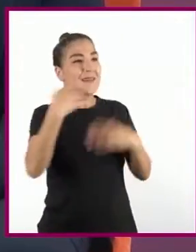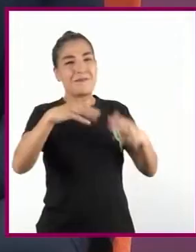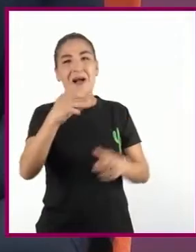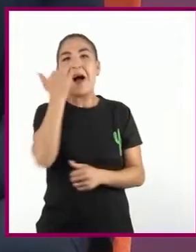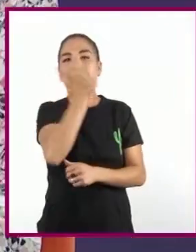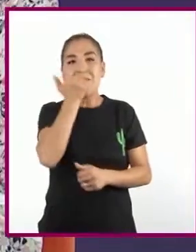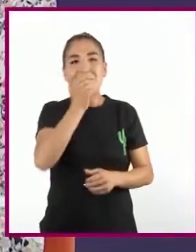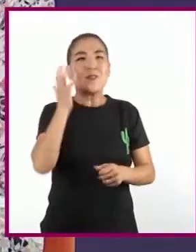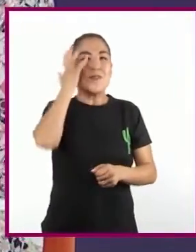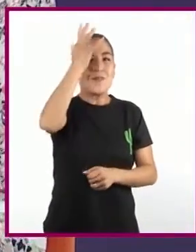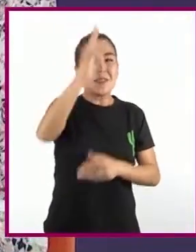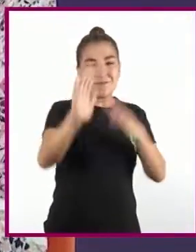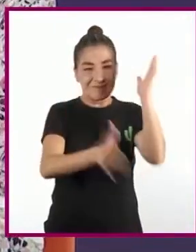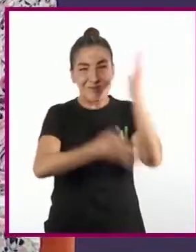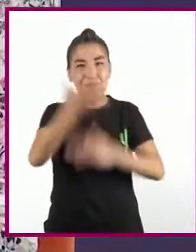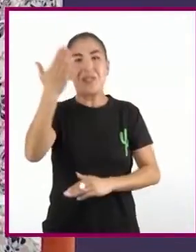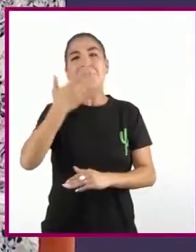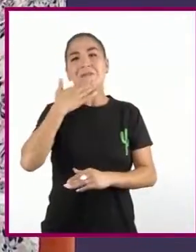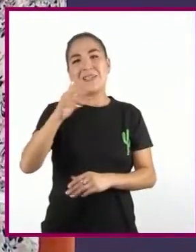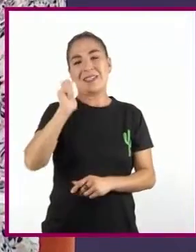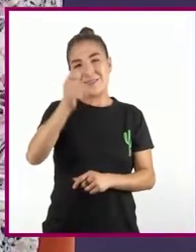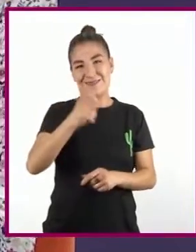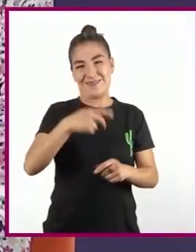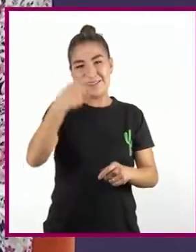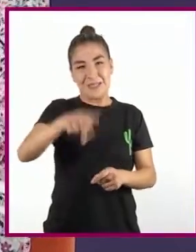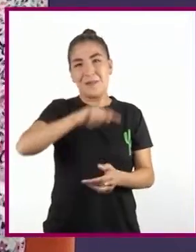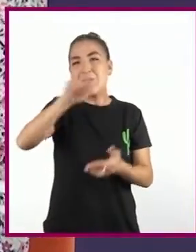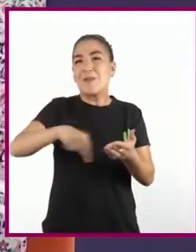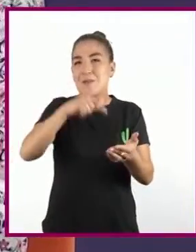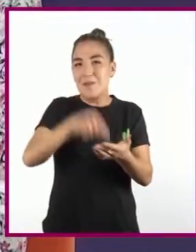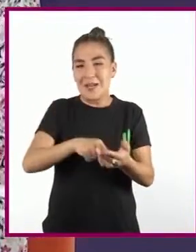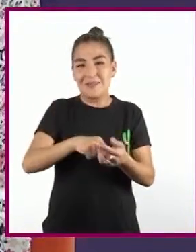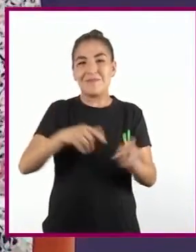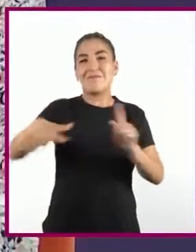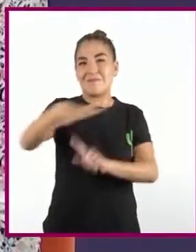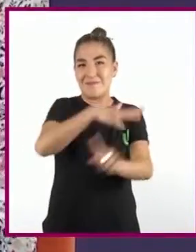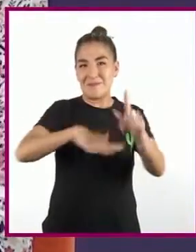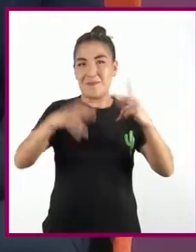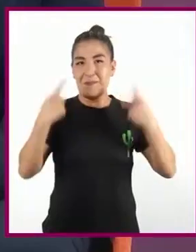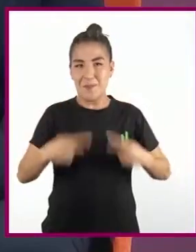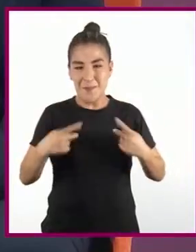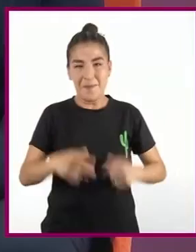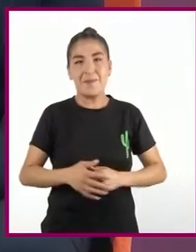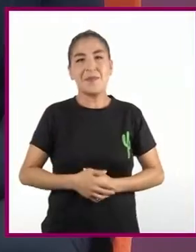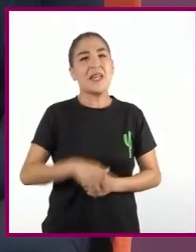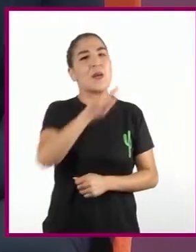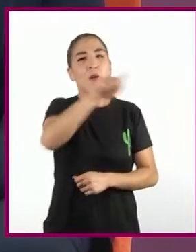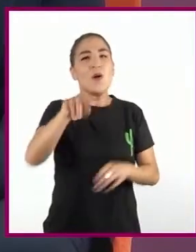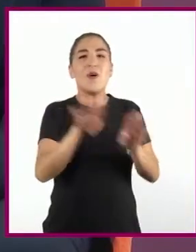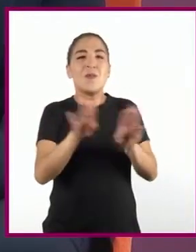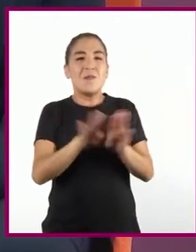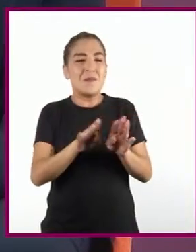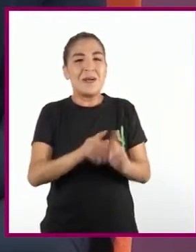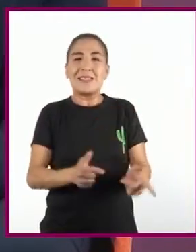pues están haciendo un buen papel en nuestra sociedad. Entonces yo los invito a que nunca pierdan la fe, a que nos